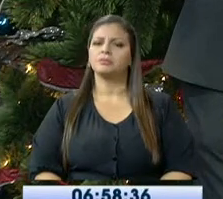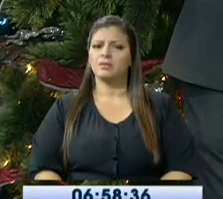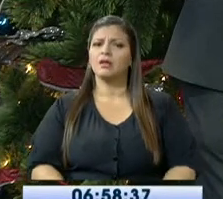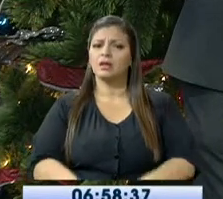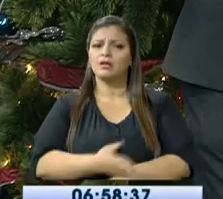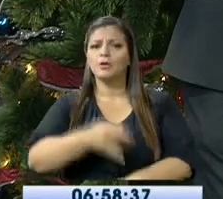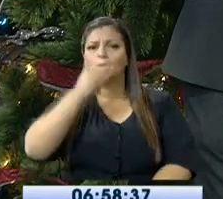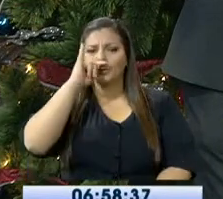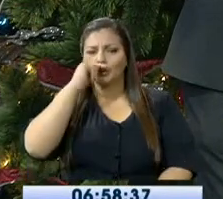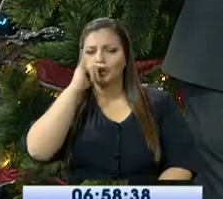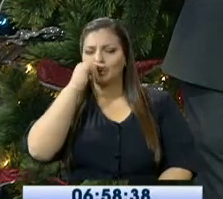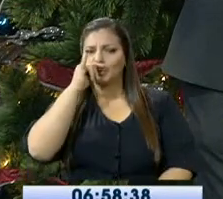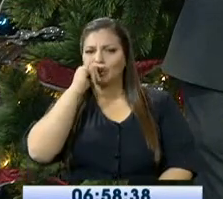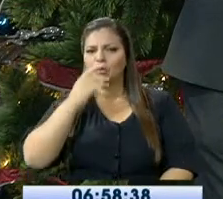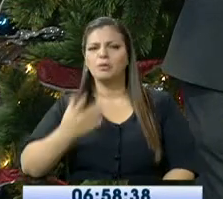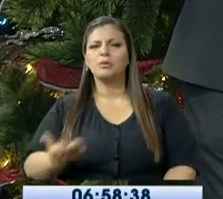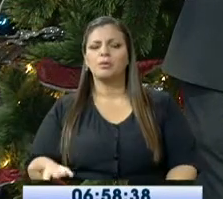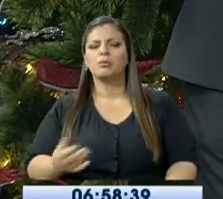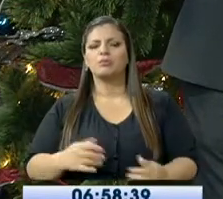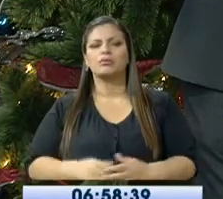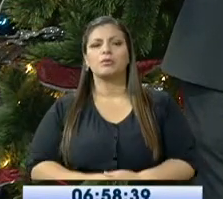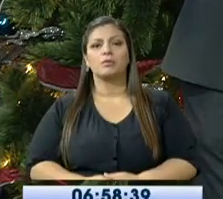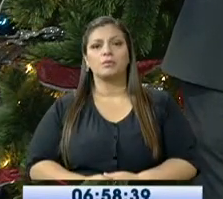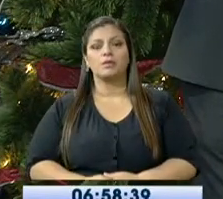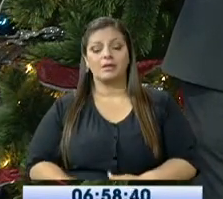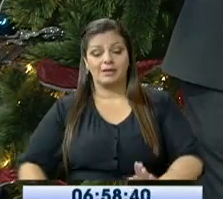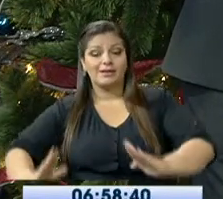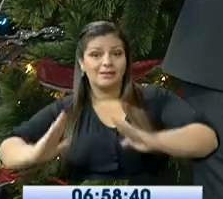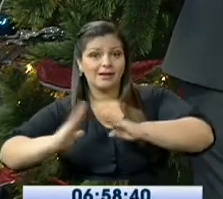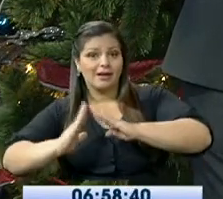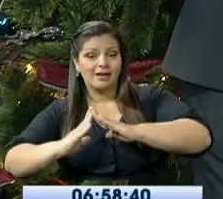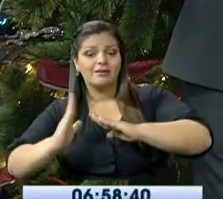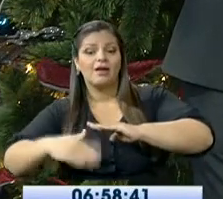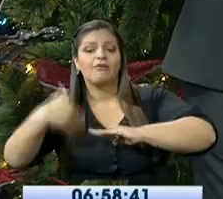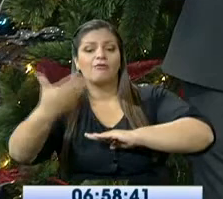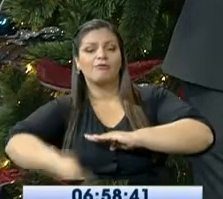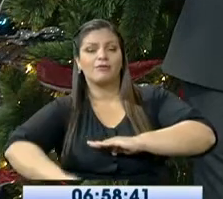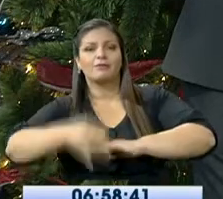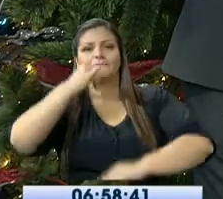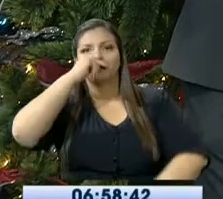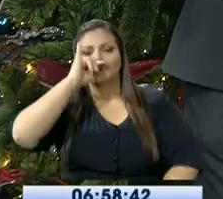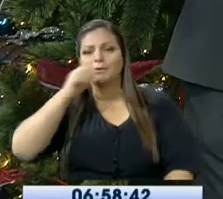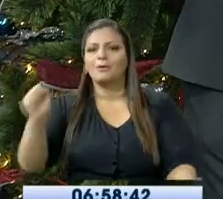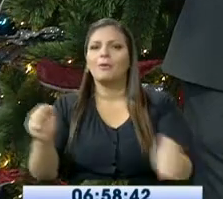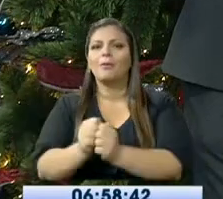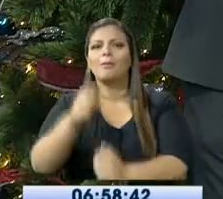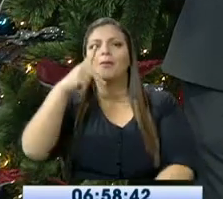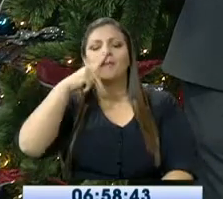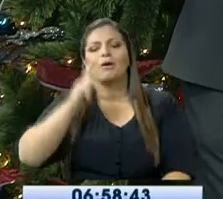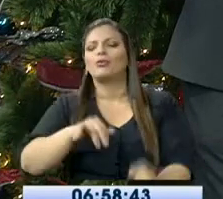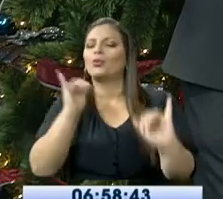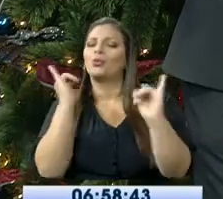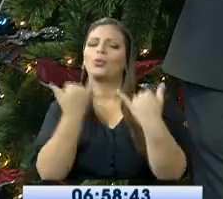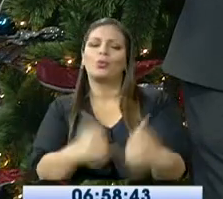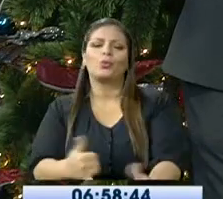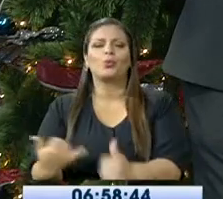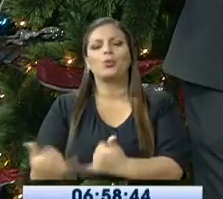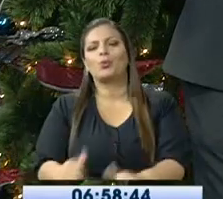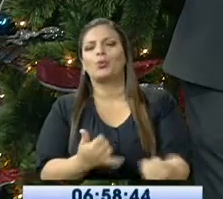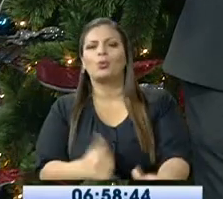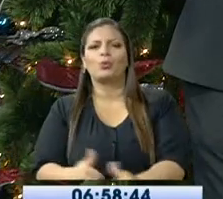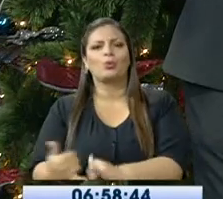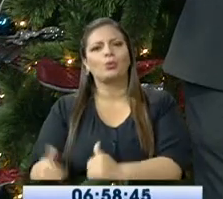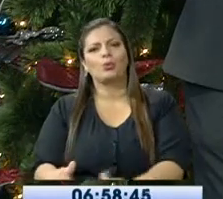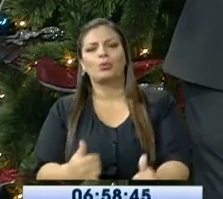jugando en el portal de su casa acompañado de su padre. Esto ocurrió la noche del miércoles en el cantón